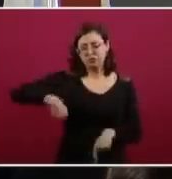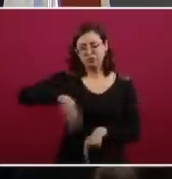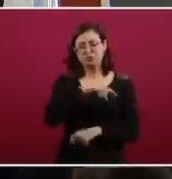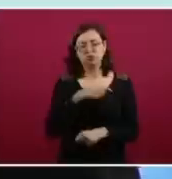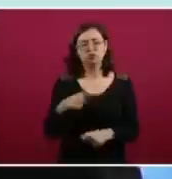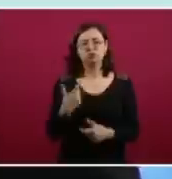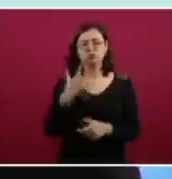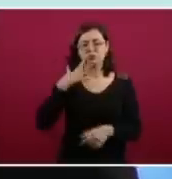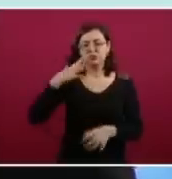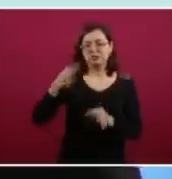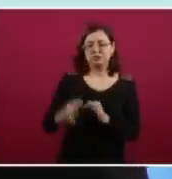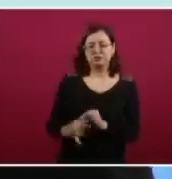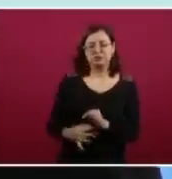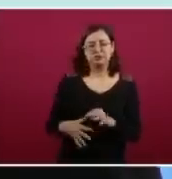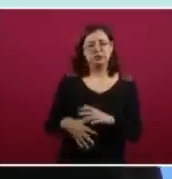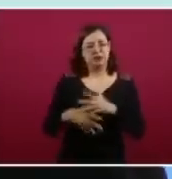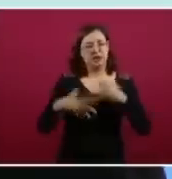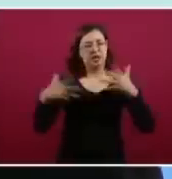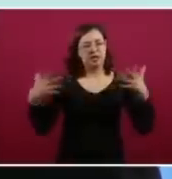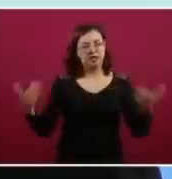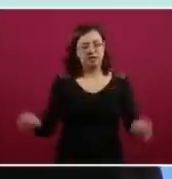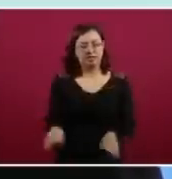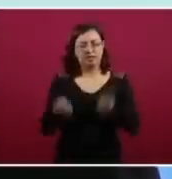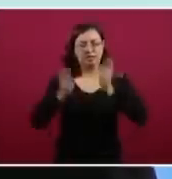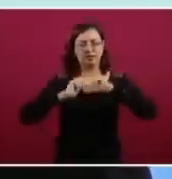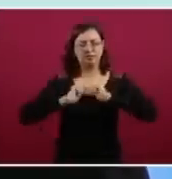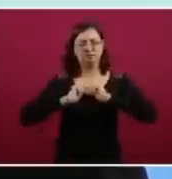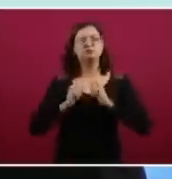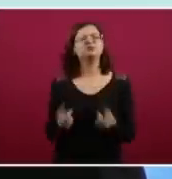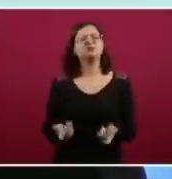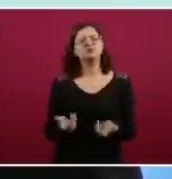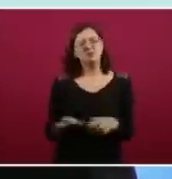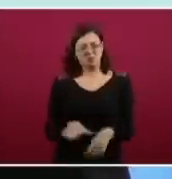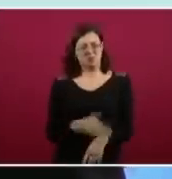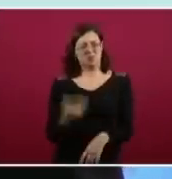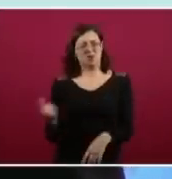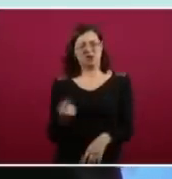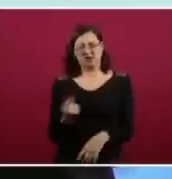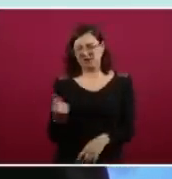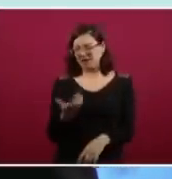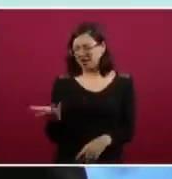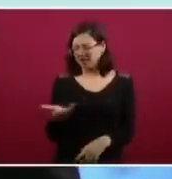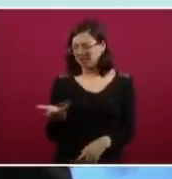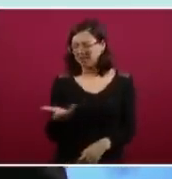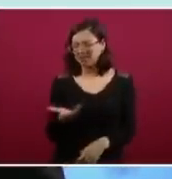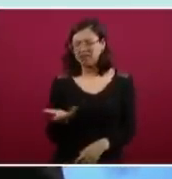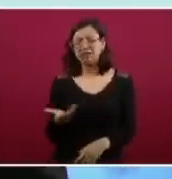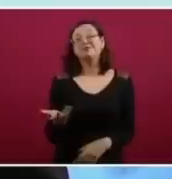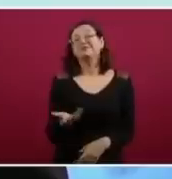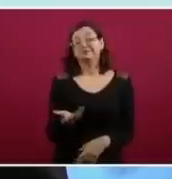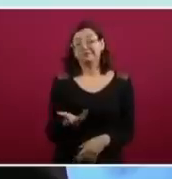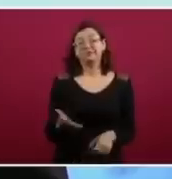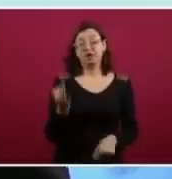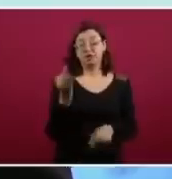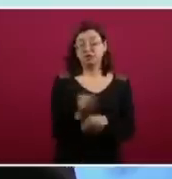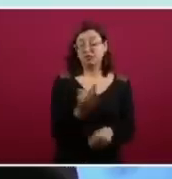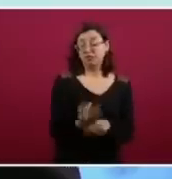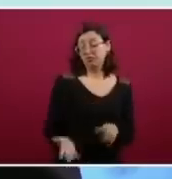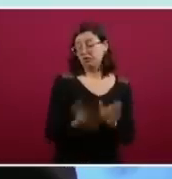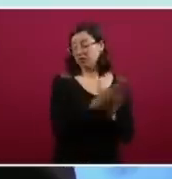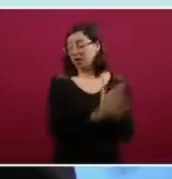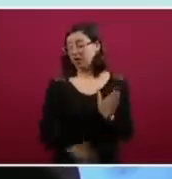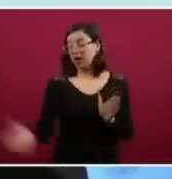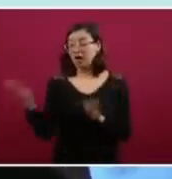enorme. ¿Y por qué hicimos esto? ¿Por qué lo hicimos de esta manera? Porque sabemos que son épocas